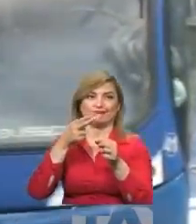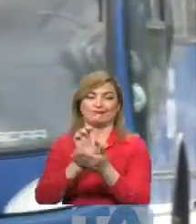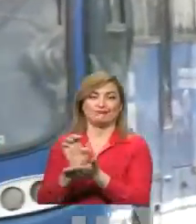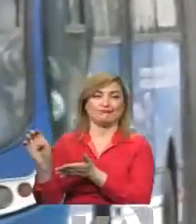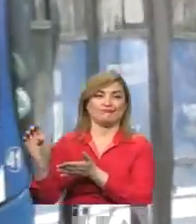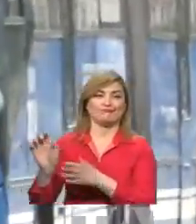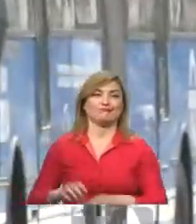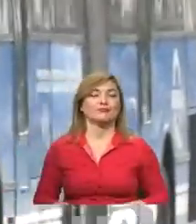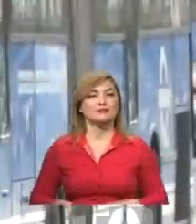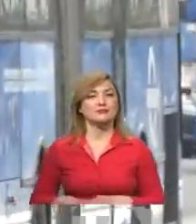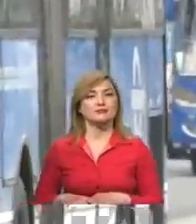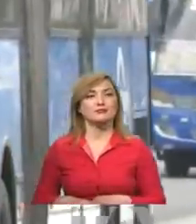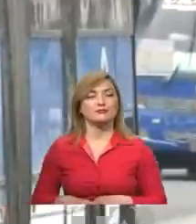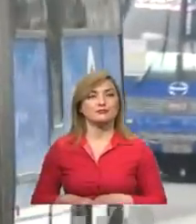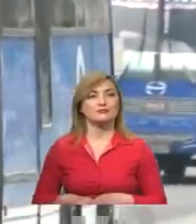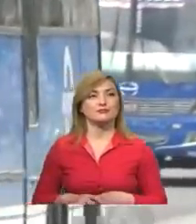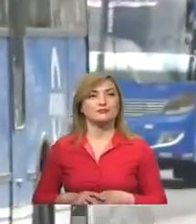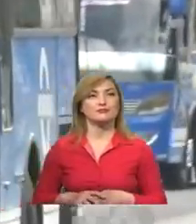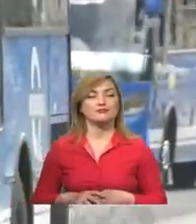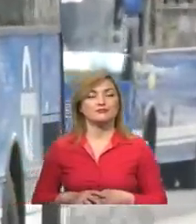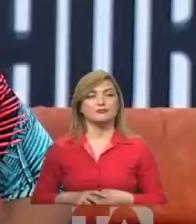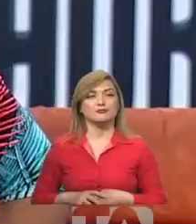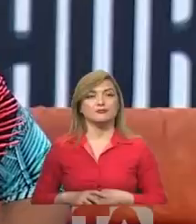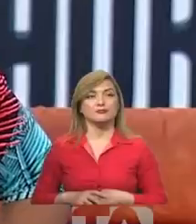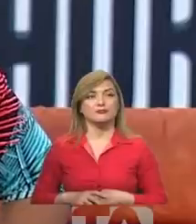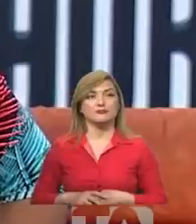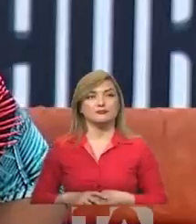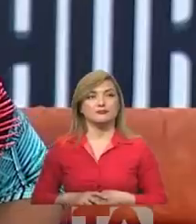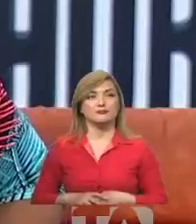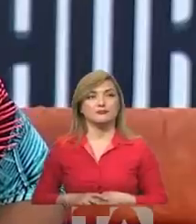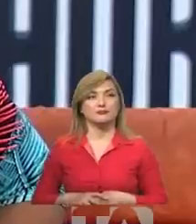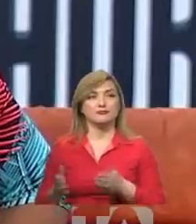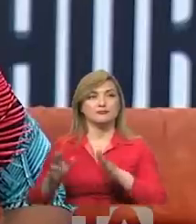definitivamente de circular. En Quito, Stephanie Paz, 24 horas.